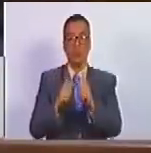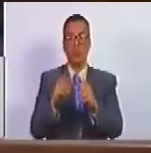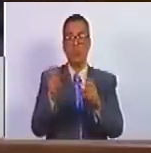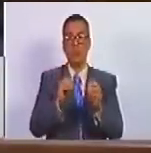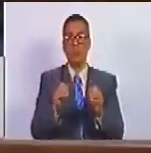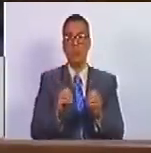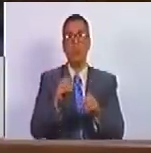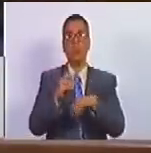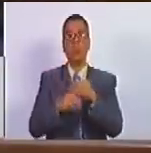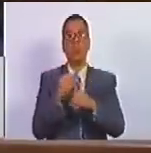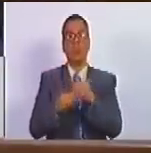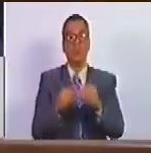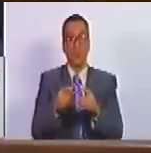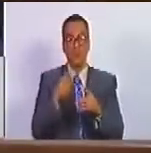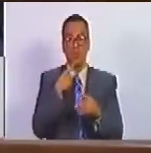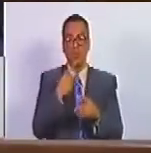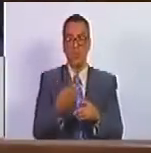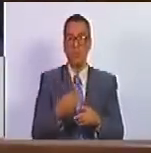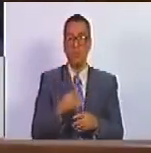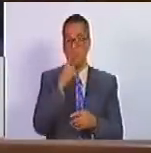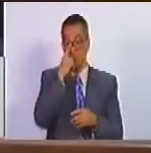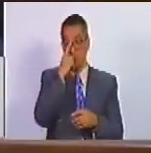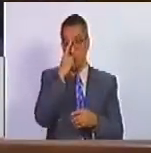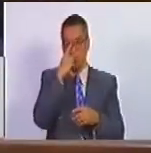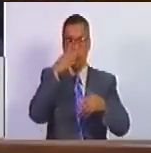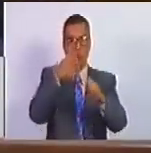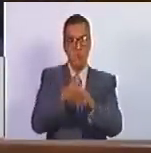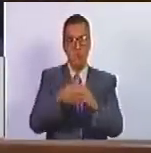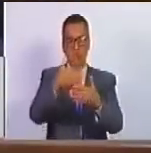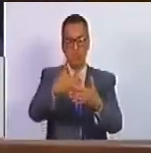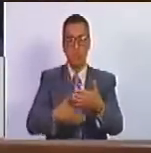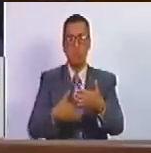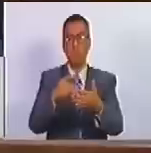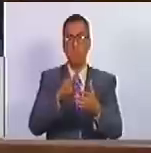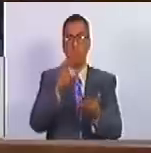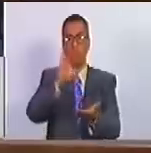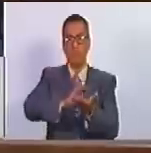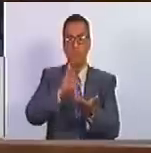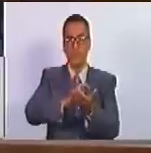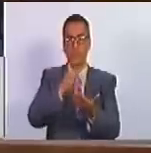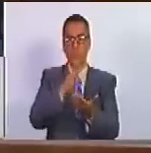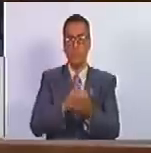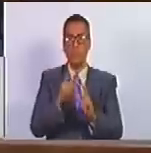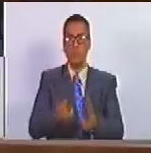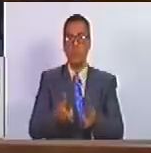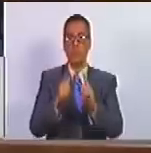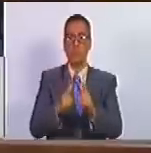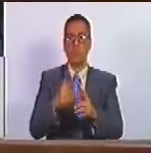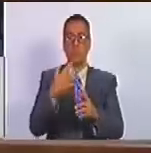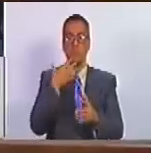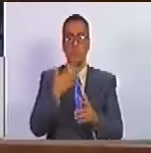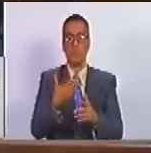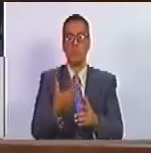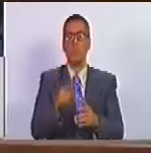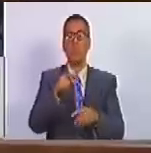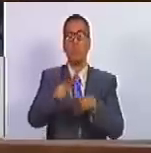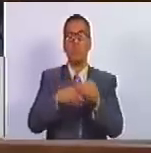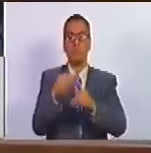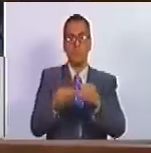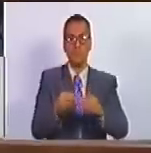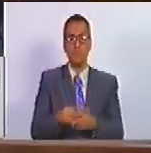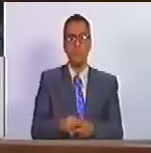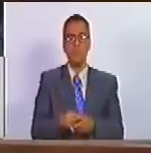autorizaciones, conformidades y solvencias. Incluye licencias, certificados, permisos, solvencias,